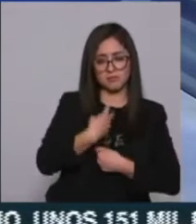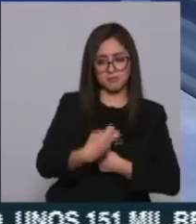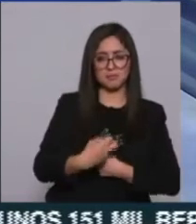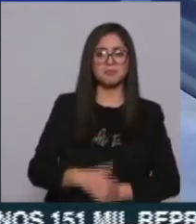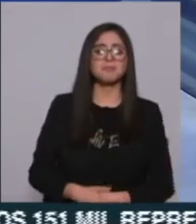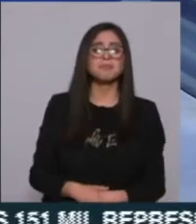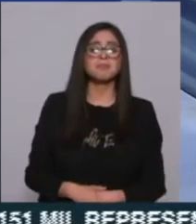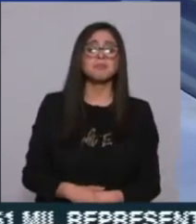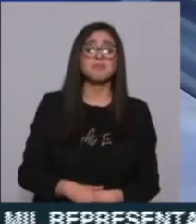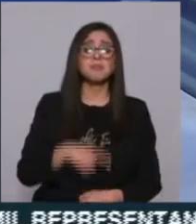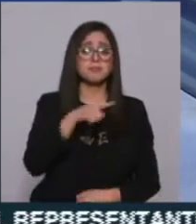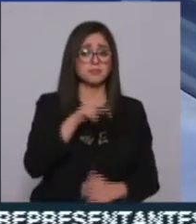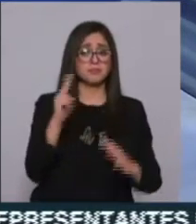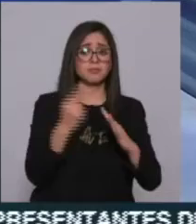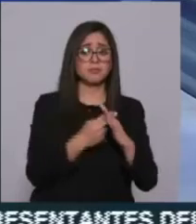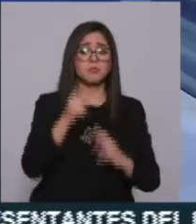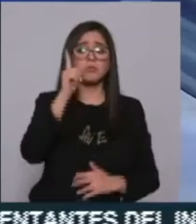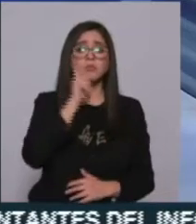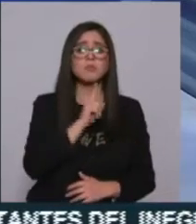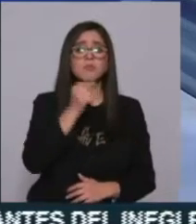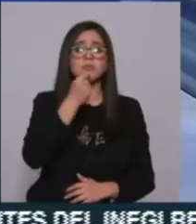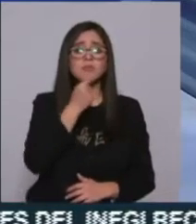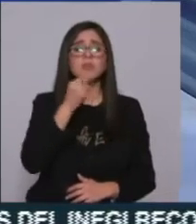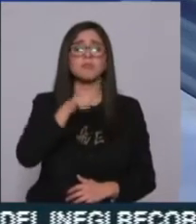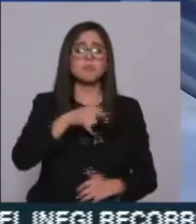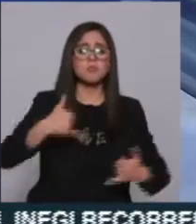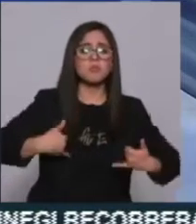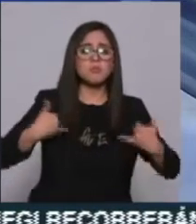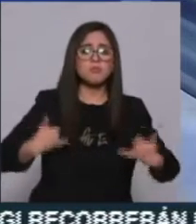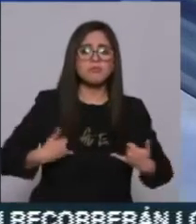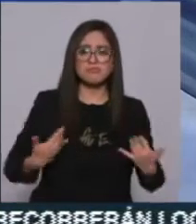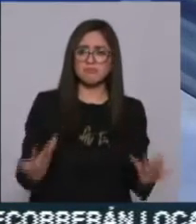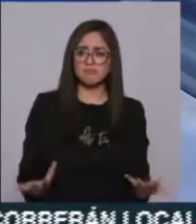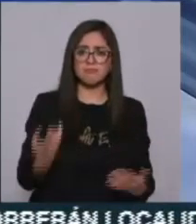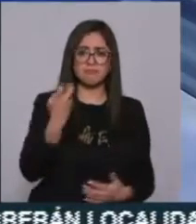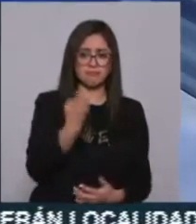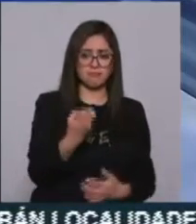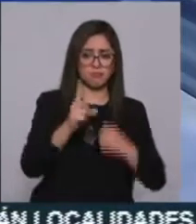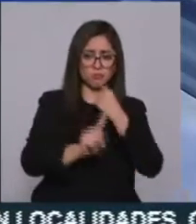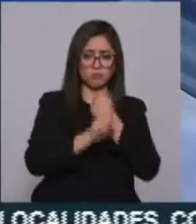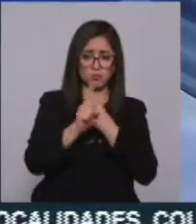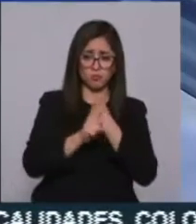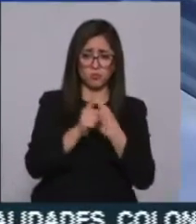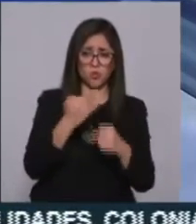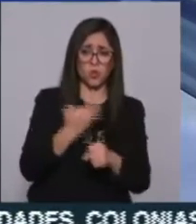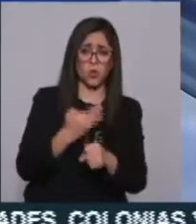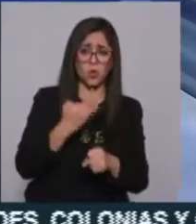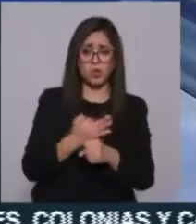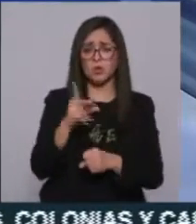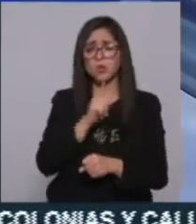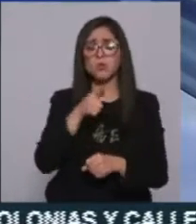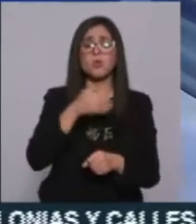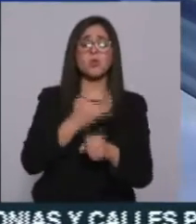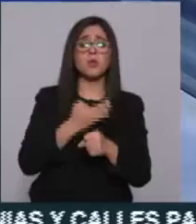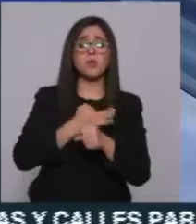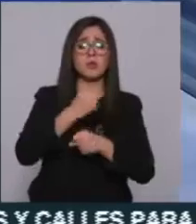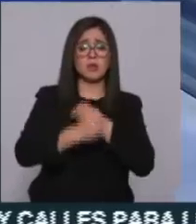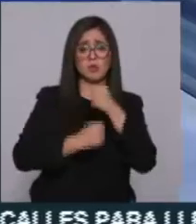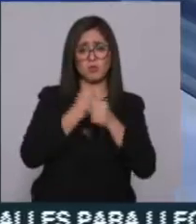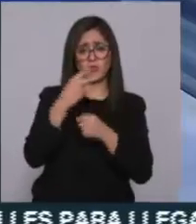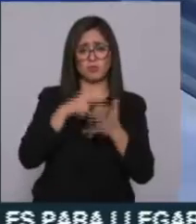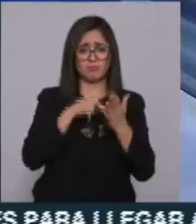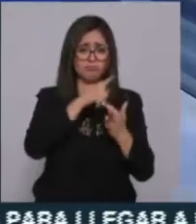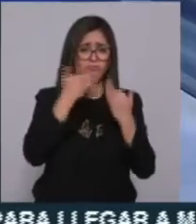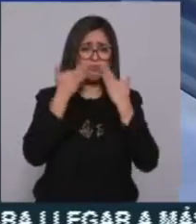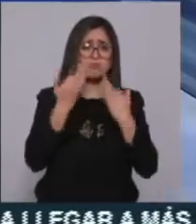de las mujeres, de las niñas, de los adolescentes, pues no es un problema nuevo, se visibiliza hoy más que nunca, pero se remonta